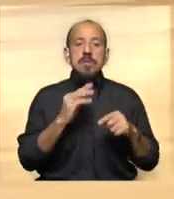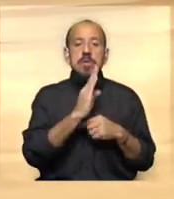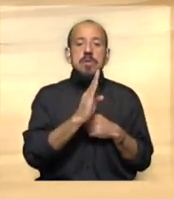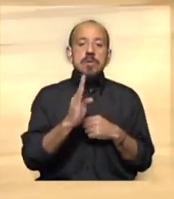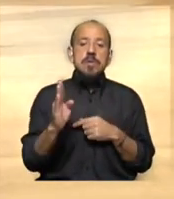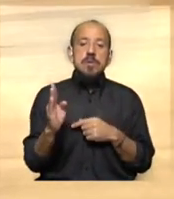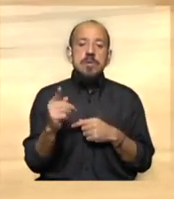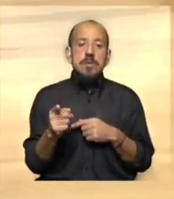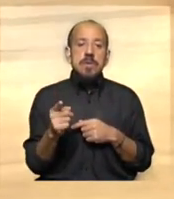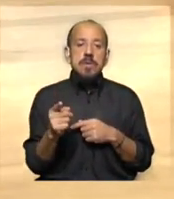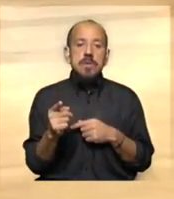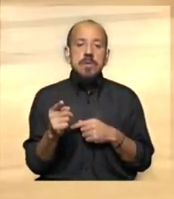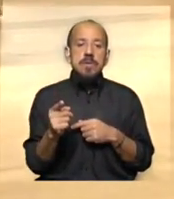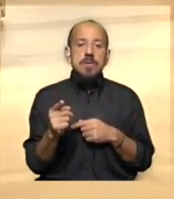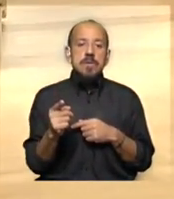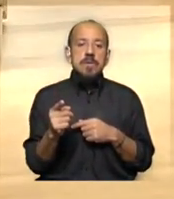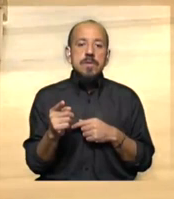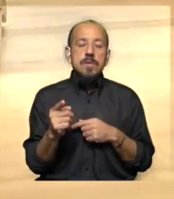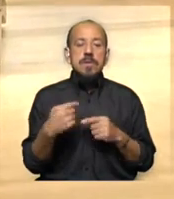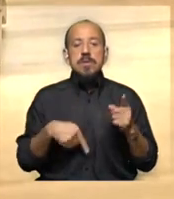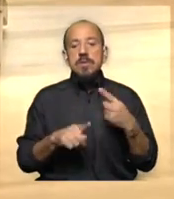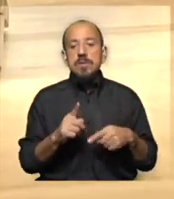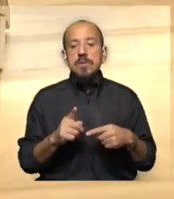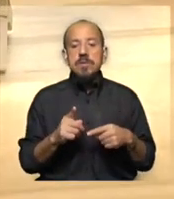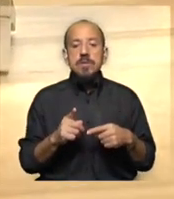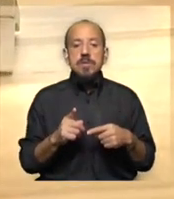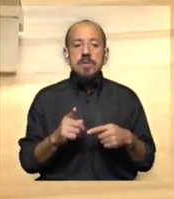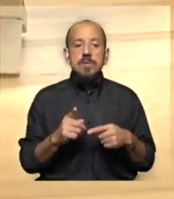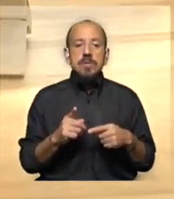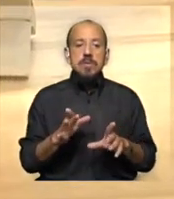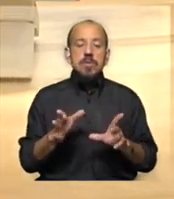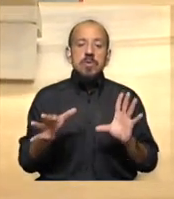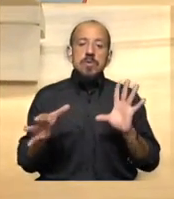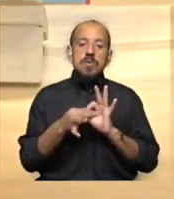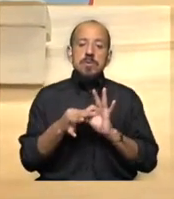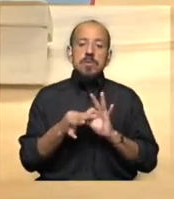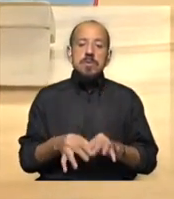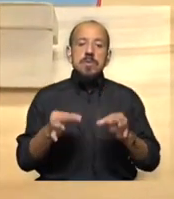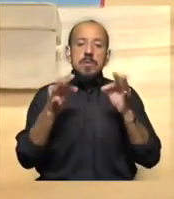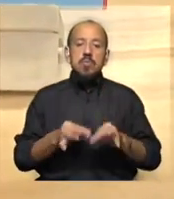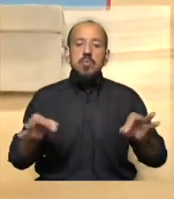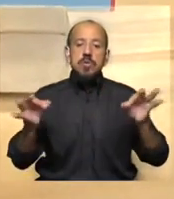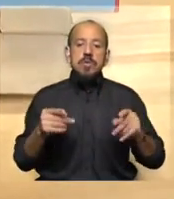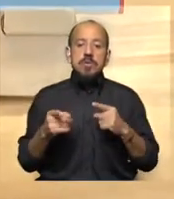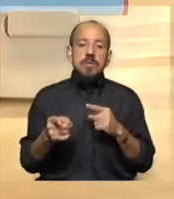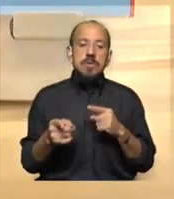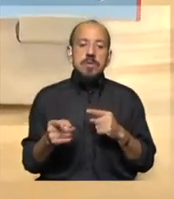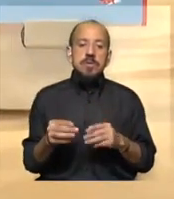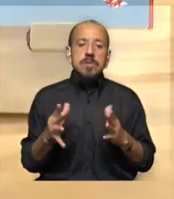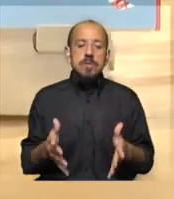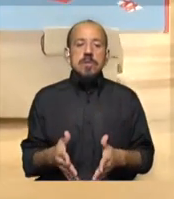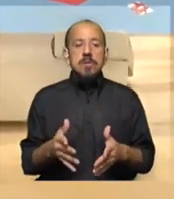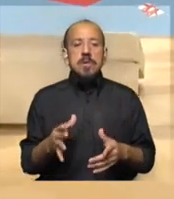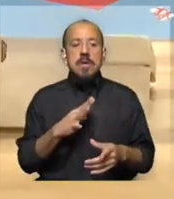y intentamos vincular eso con la música porque pensamos que ya que podemos